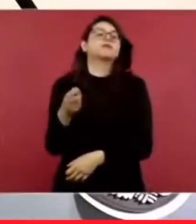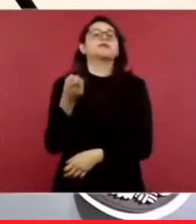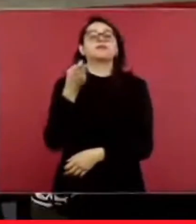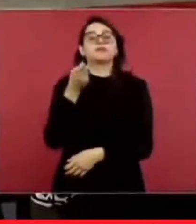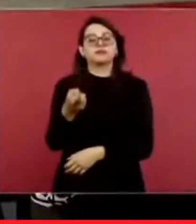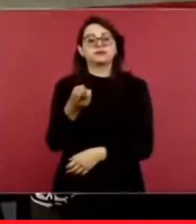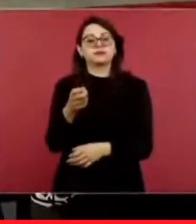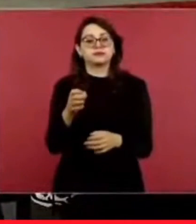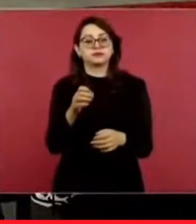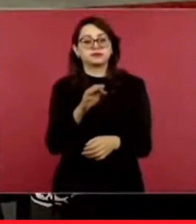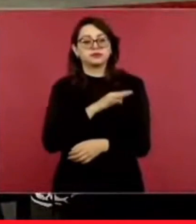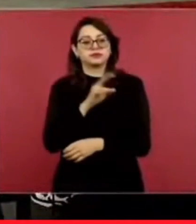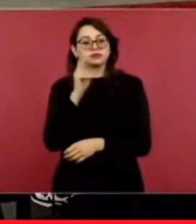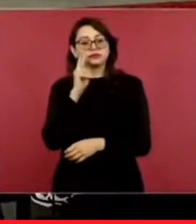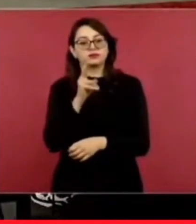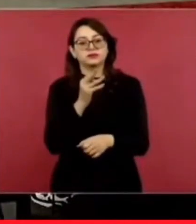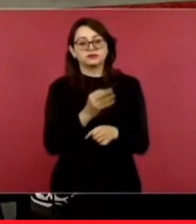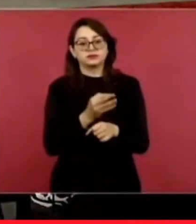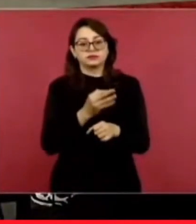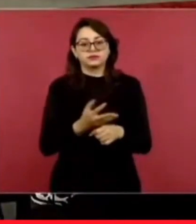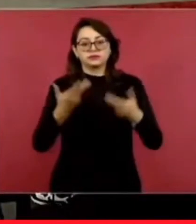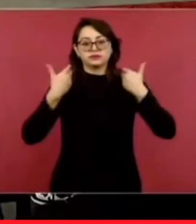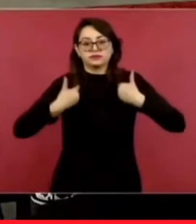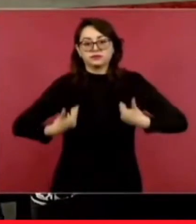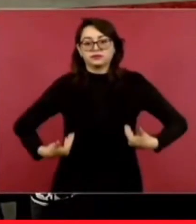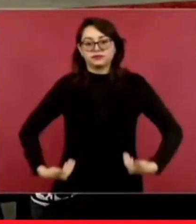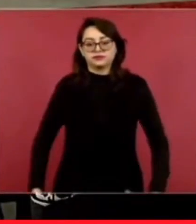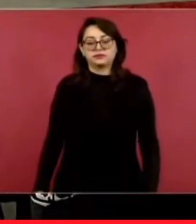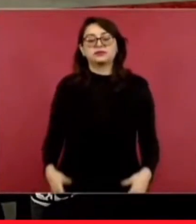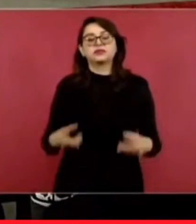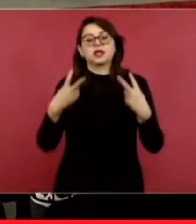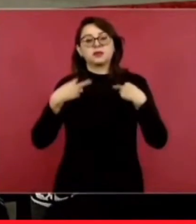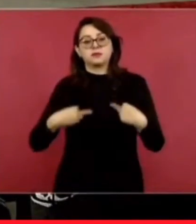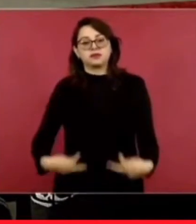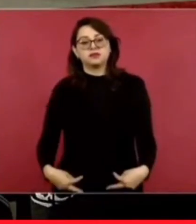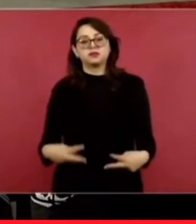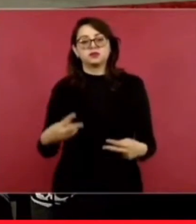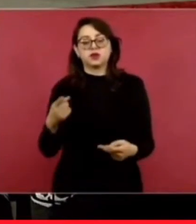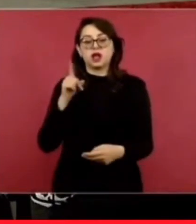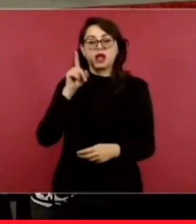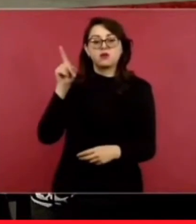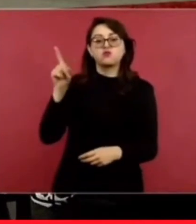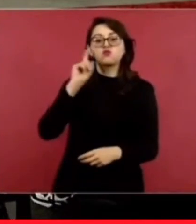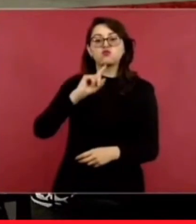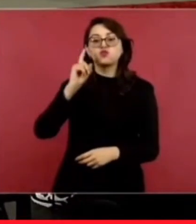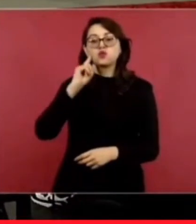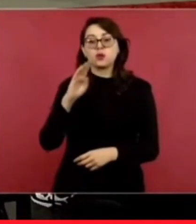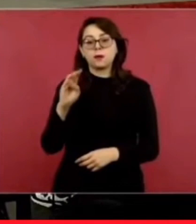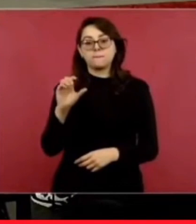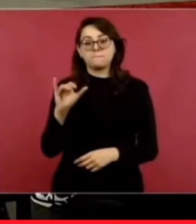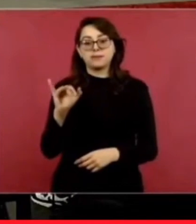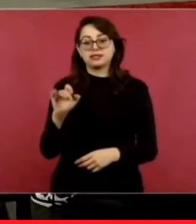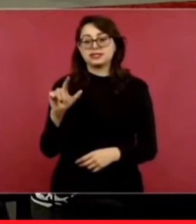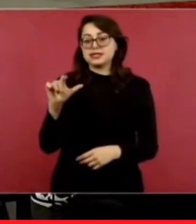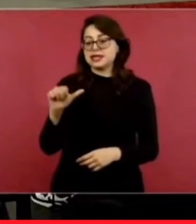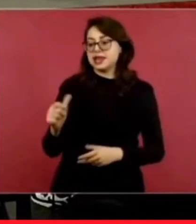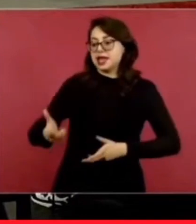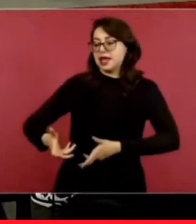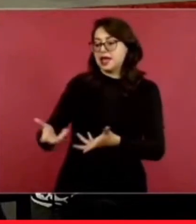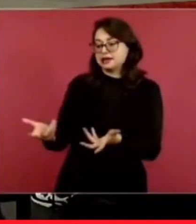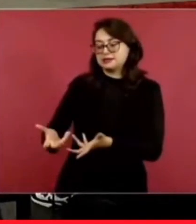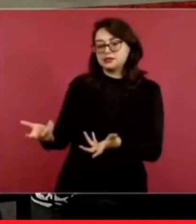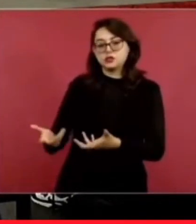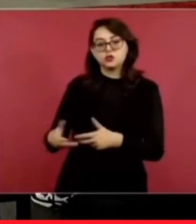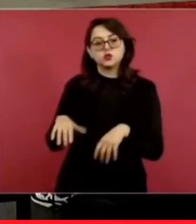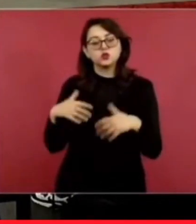prenda hermoso que portó con tarto orgullo esta la hizo basilia en expichil en felipe carrillo puerto ahí se